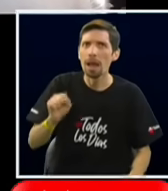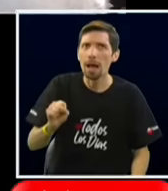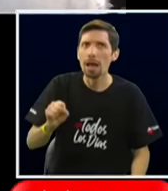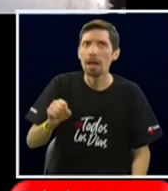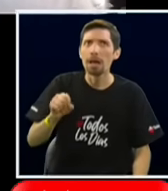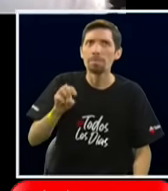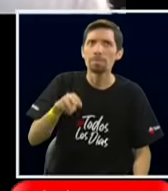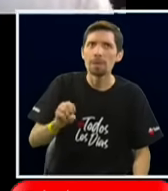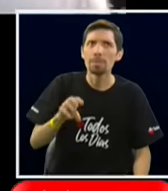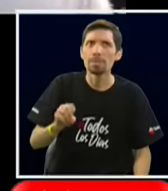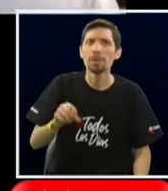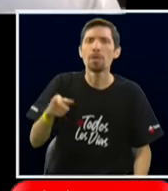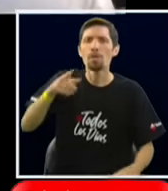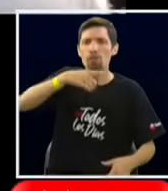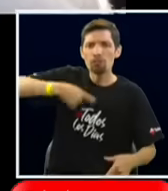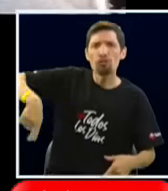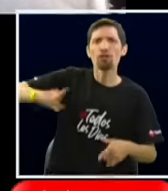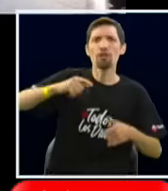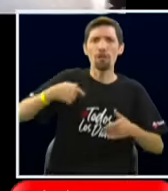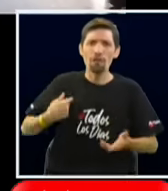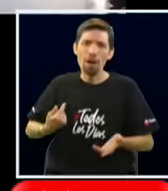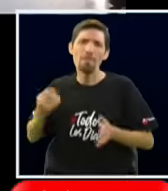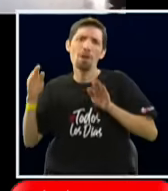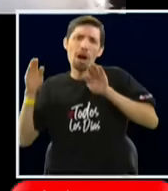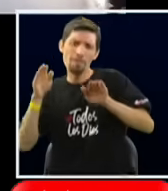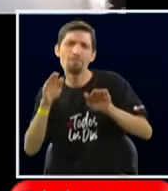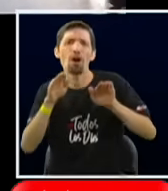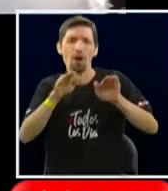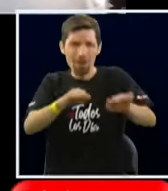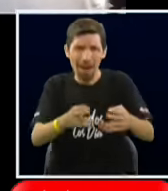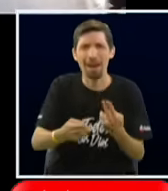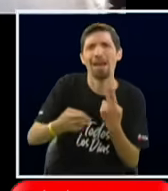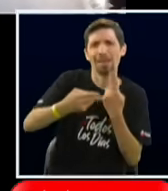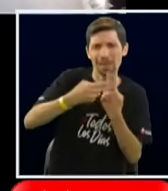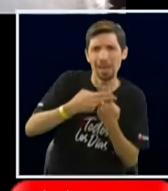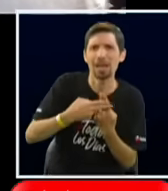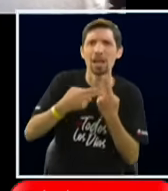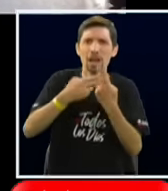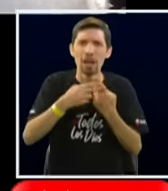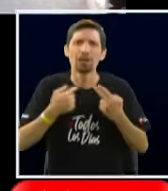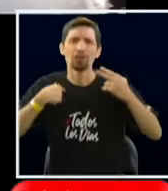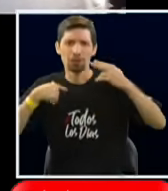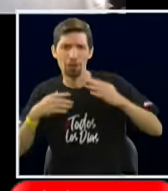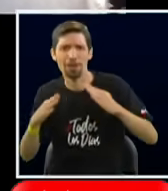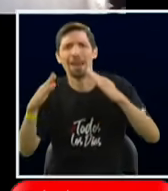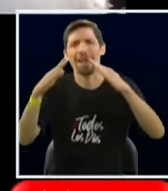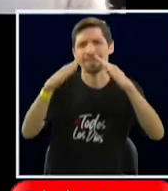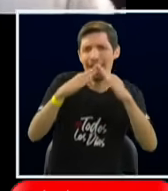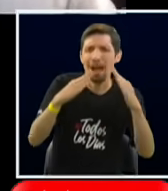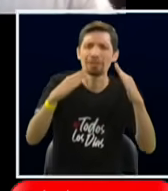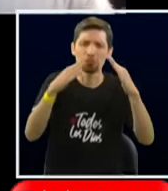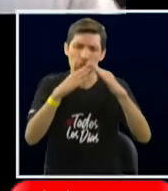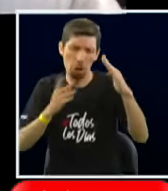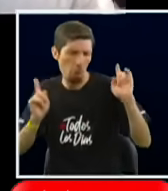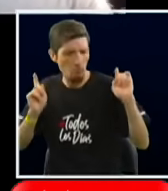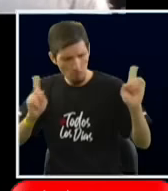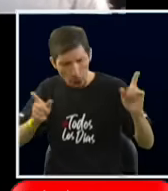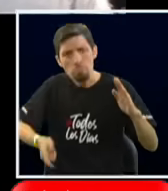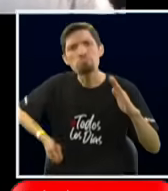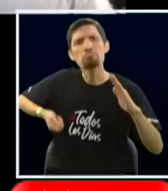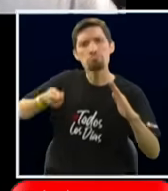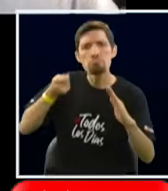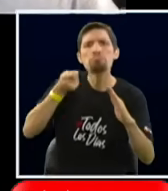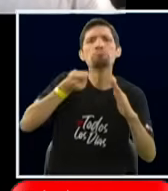24.500 rayos. Vamos a apoyar la Teletón, a por toda la casa igual.